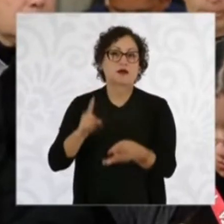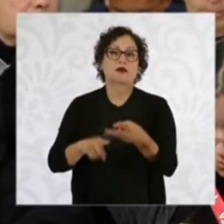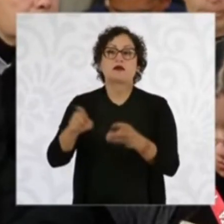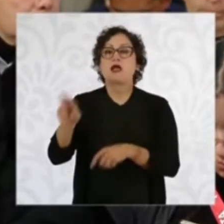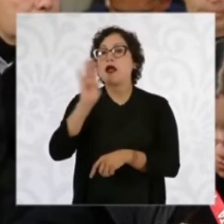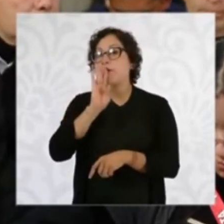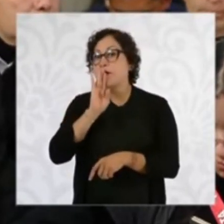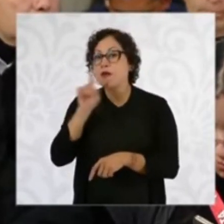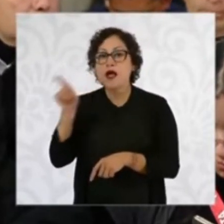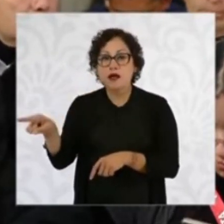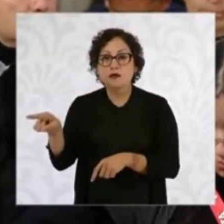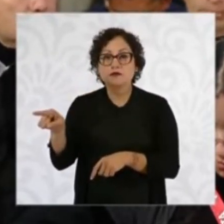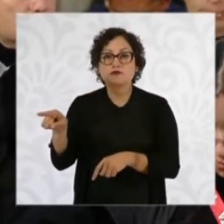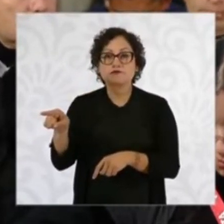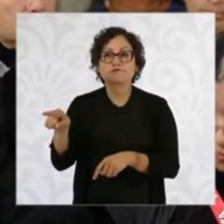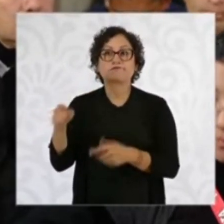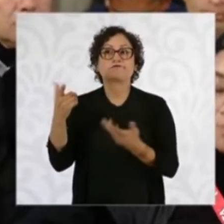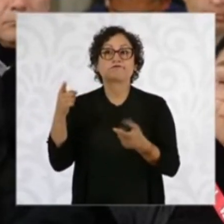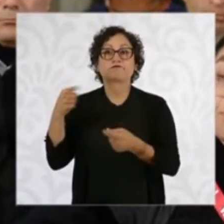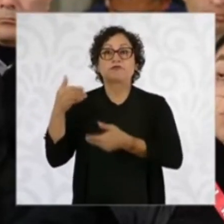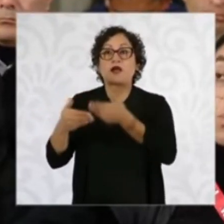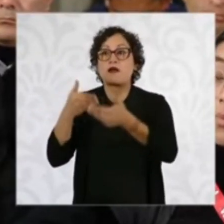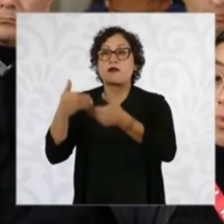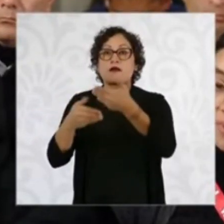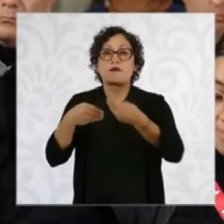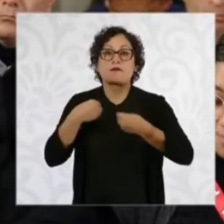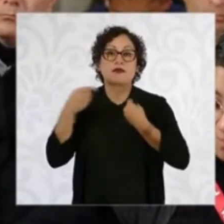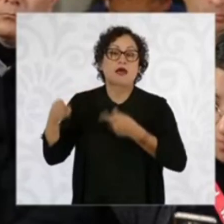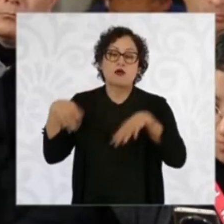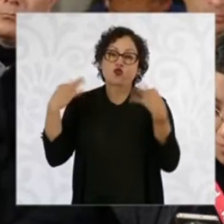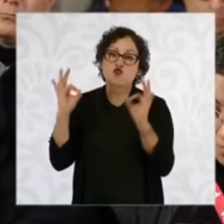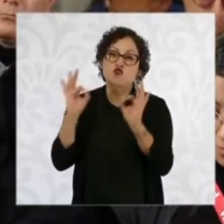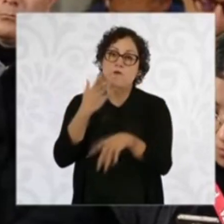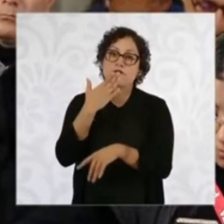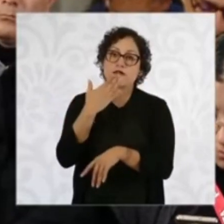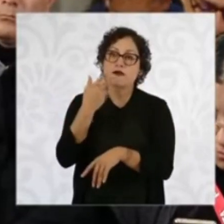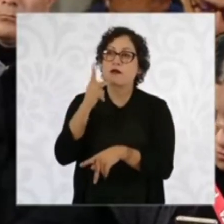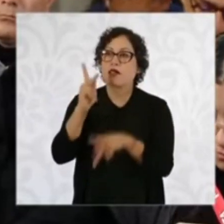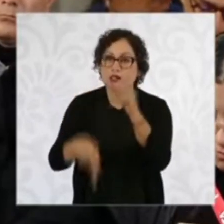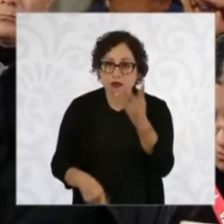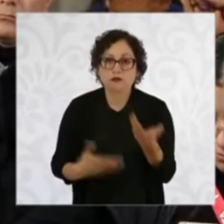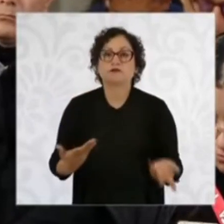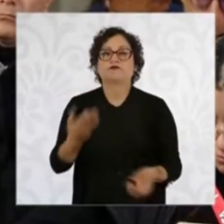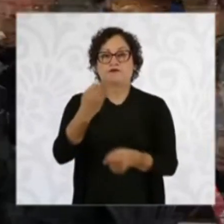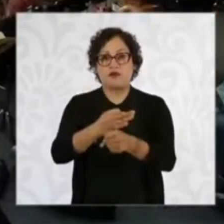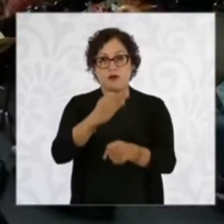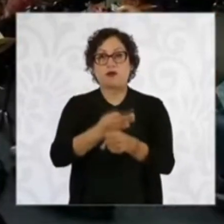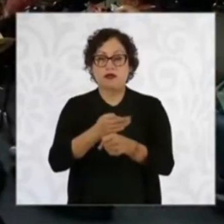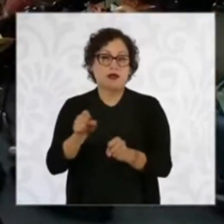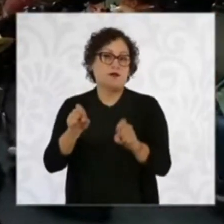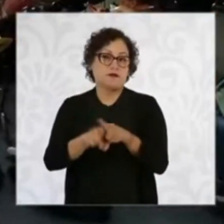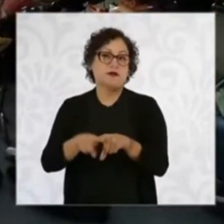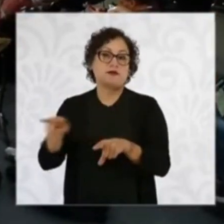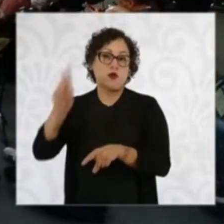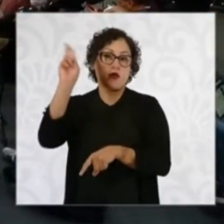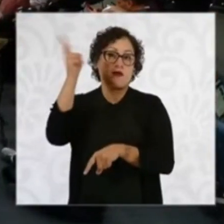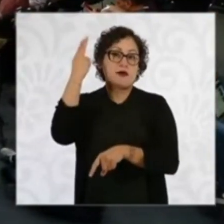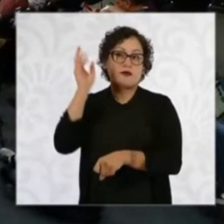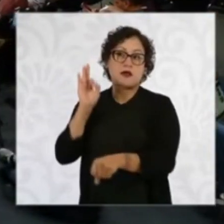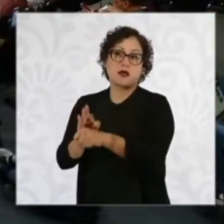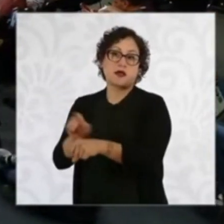estaban muy esperanzadas con lo que la estudiante estaba haciendo, con lo que recibía ella, y pues incluso ahorita también tenía el seguro por parte de la